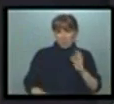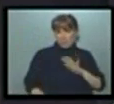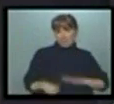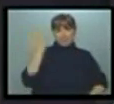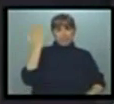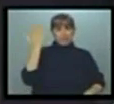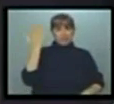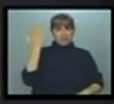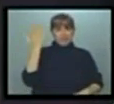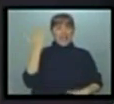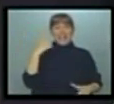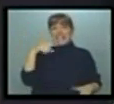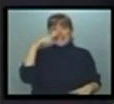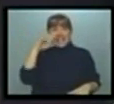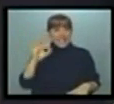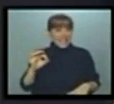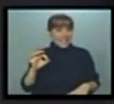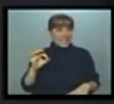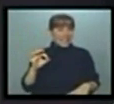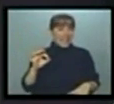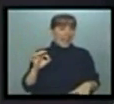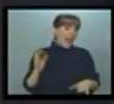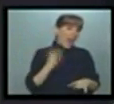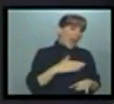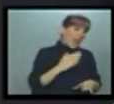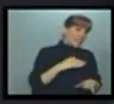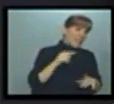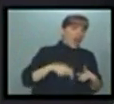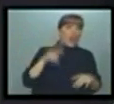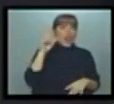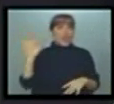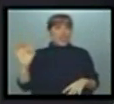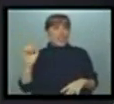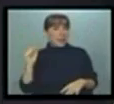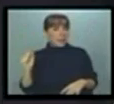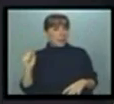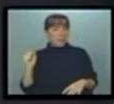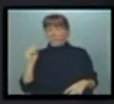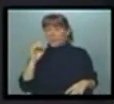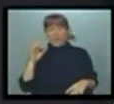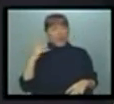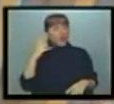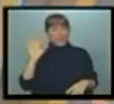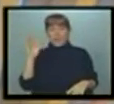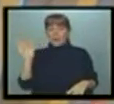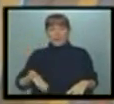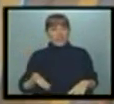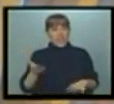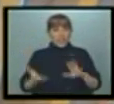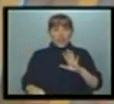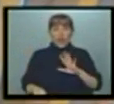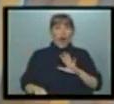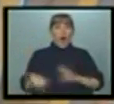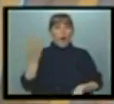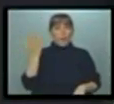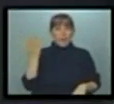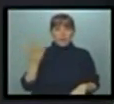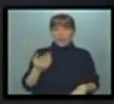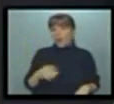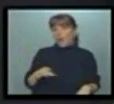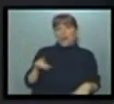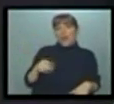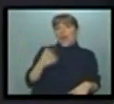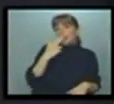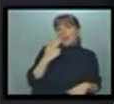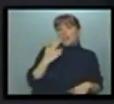70 al 80%. Y esto es justamente lo que están reclamando desde la Cámara de la Industria del Tabaco. Es decir, esto tiene que ver básicamente con impuestos.